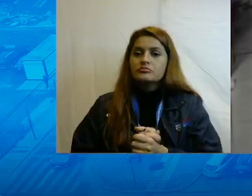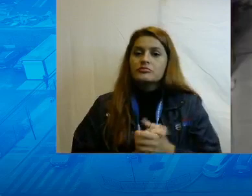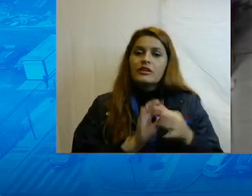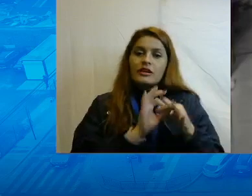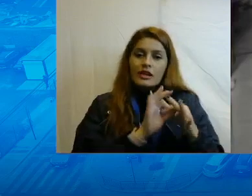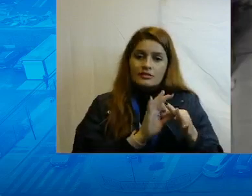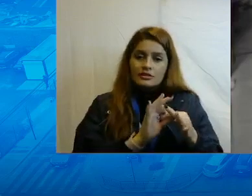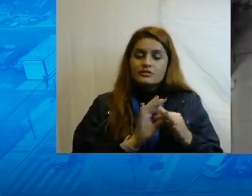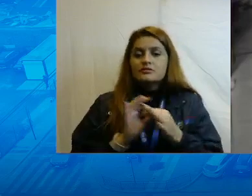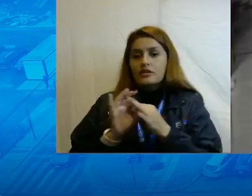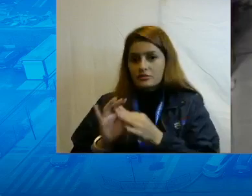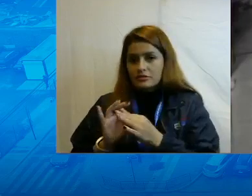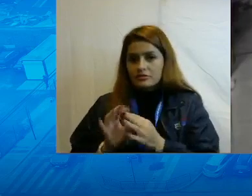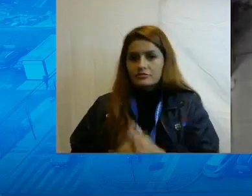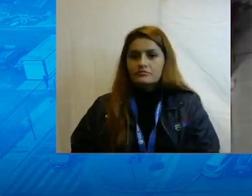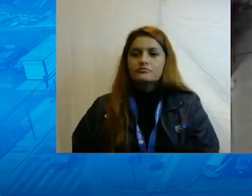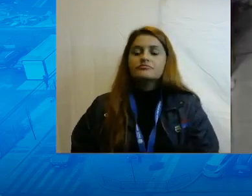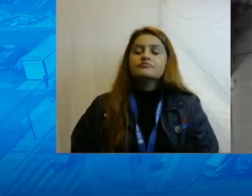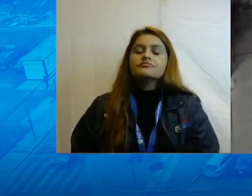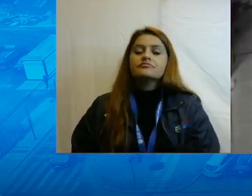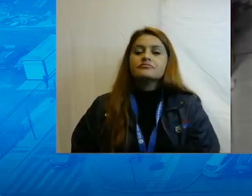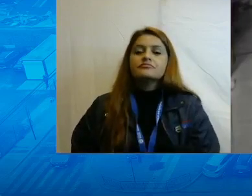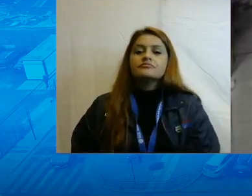Gracias, concejal.